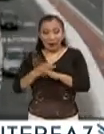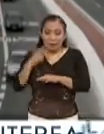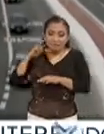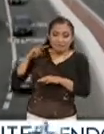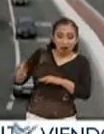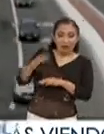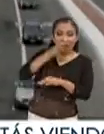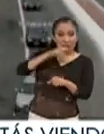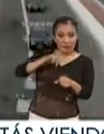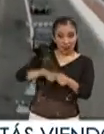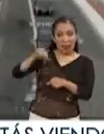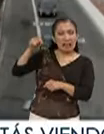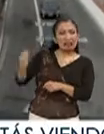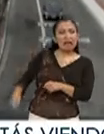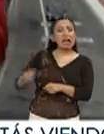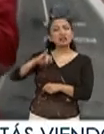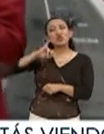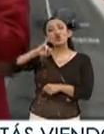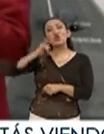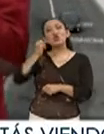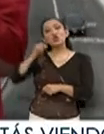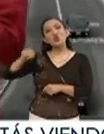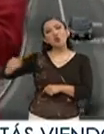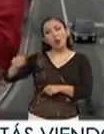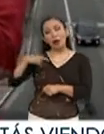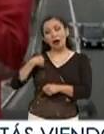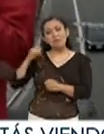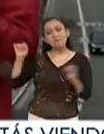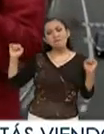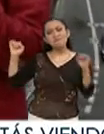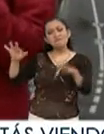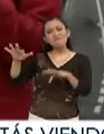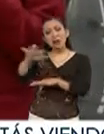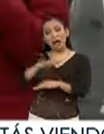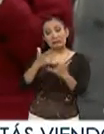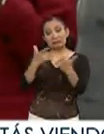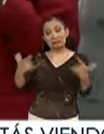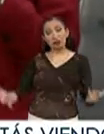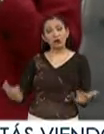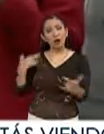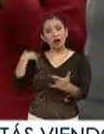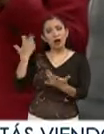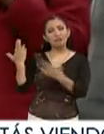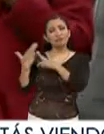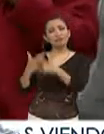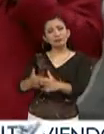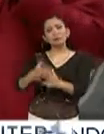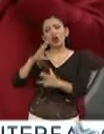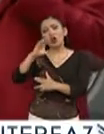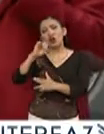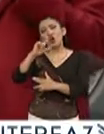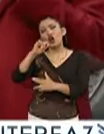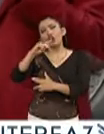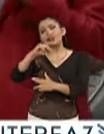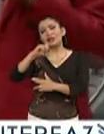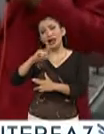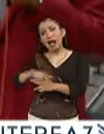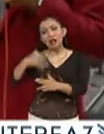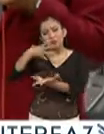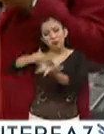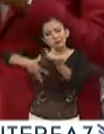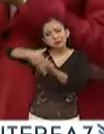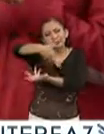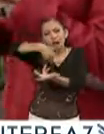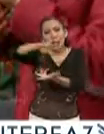un festival, el Festival de Junio, que precisamente celebra la historia colonial, la